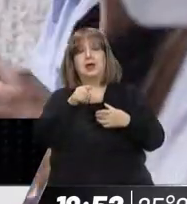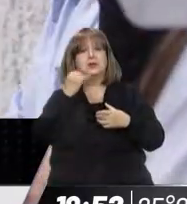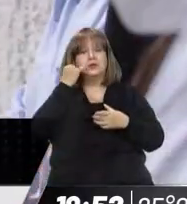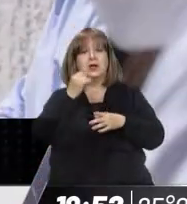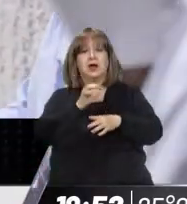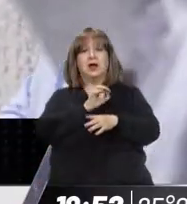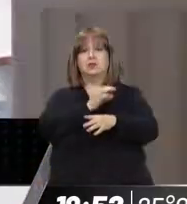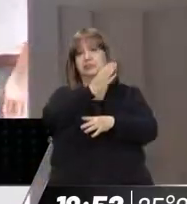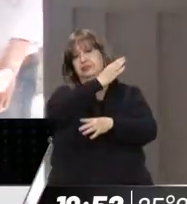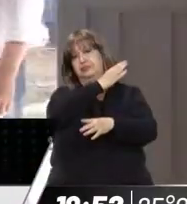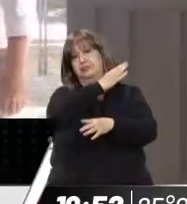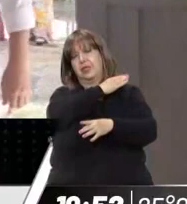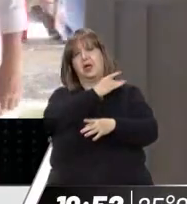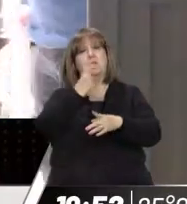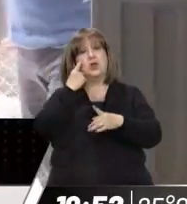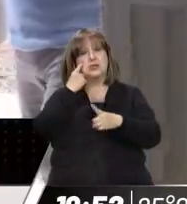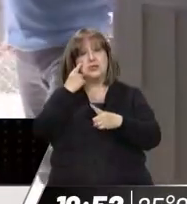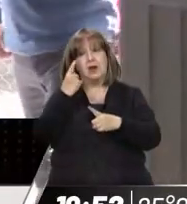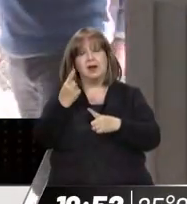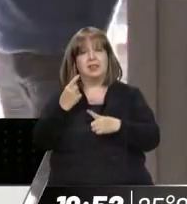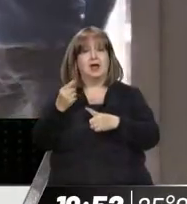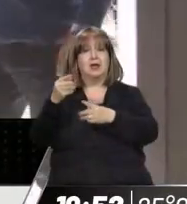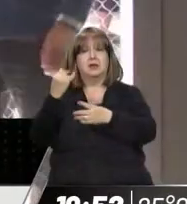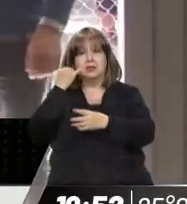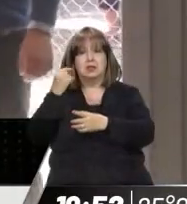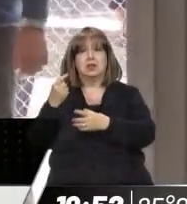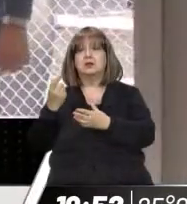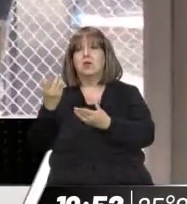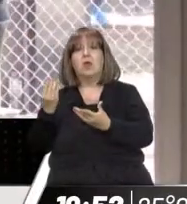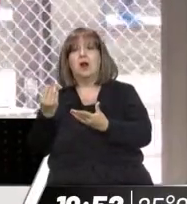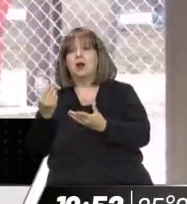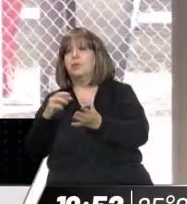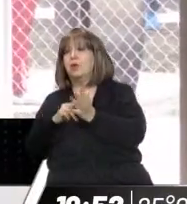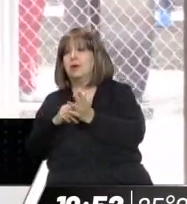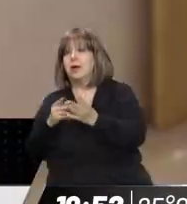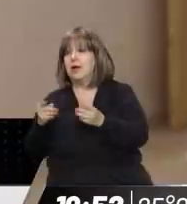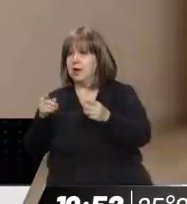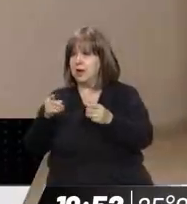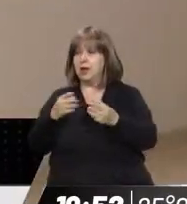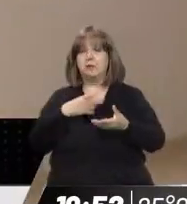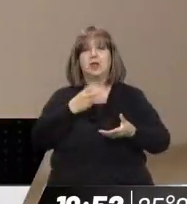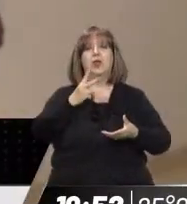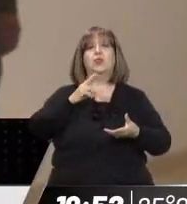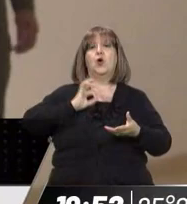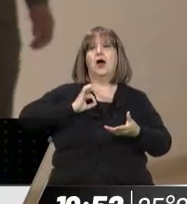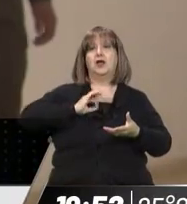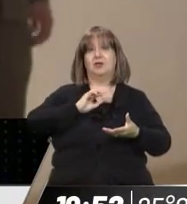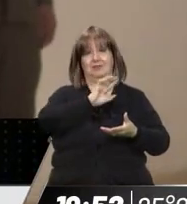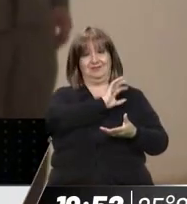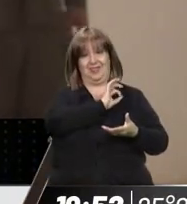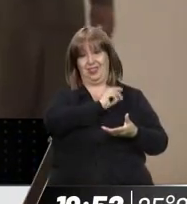proyectado ya por la comunidad, el municipio lo toma, nos alerta, lo identifica y acá estamos casi 2 años después